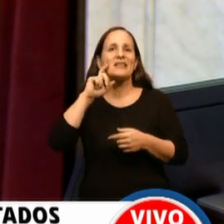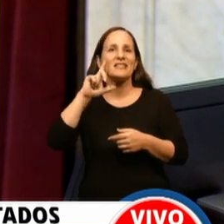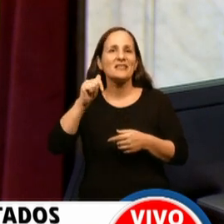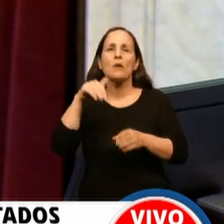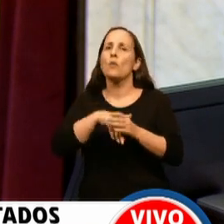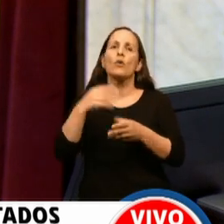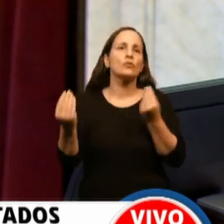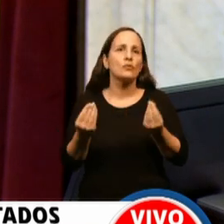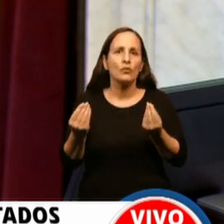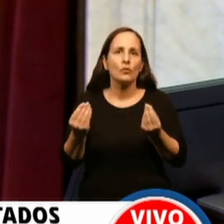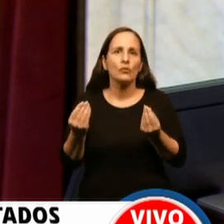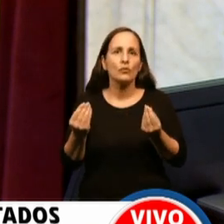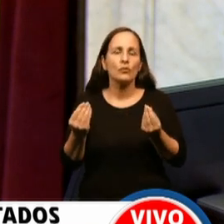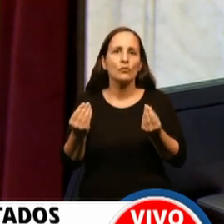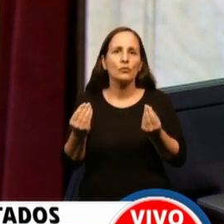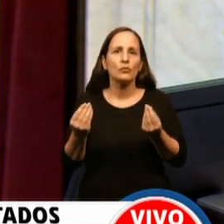de su voto